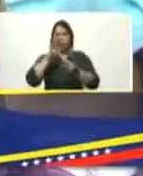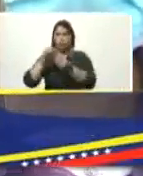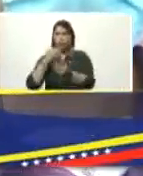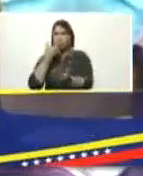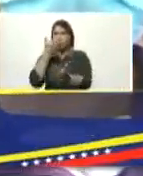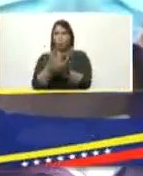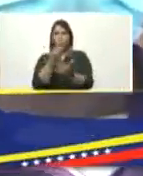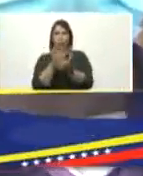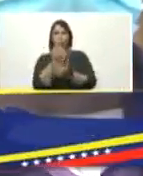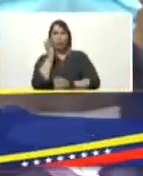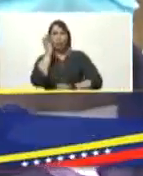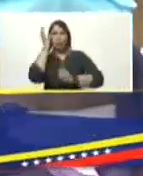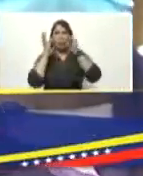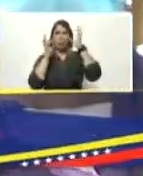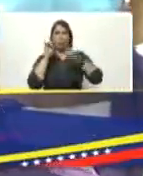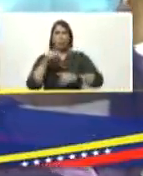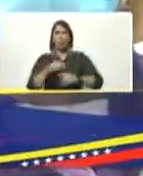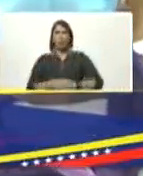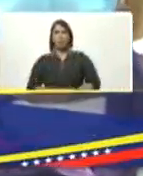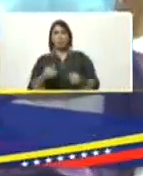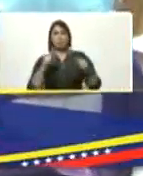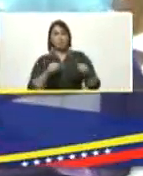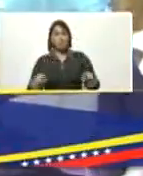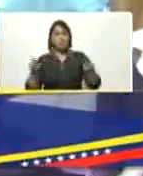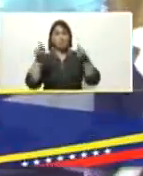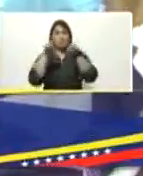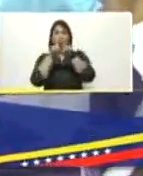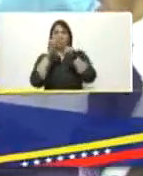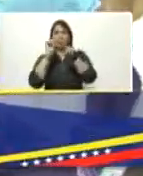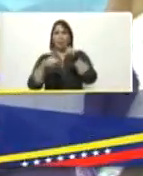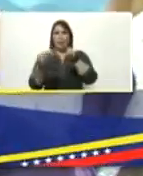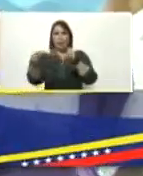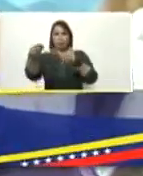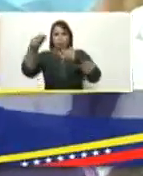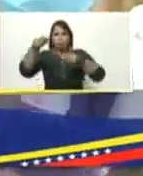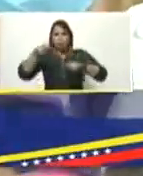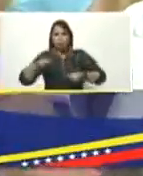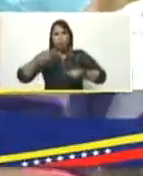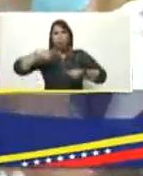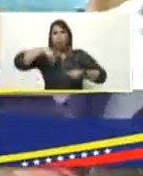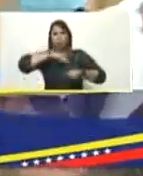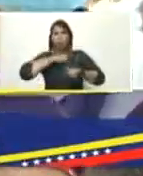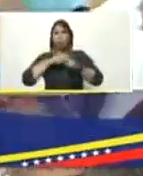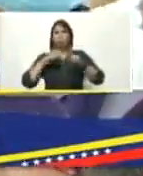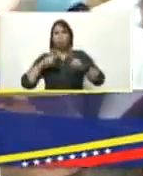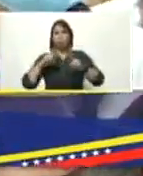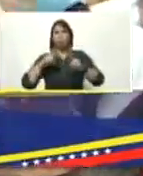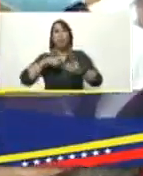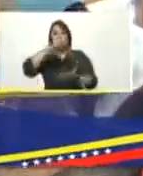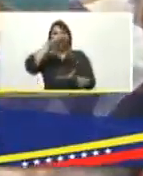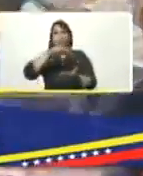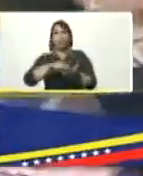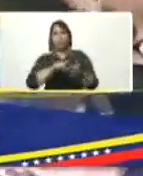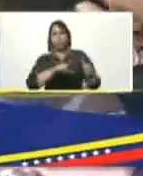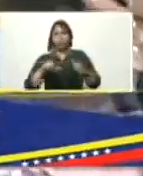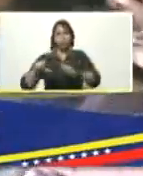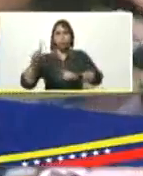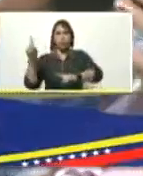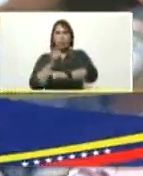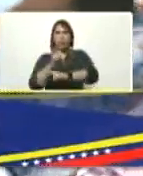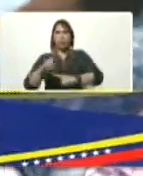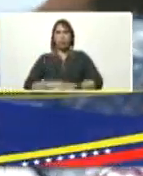vayan surgiendo de manera parcial deben llegar a mí, llegar a nosotros para aplicarlas de manera inmediata en